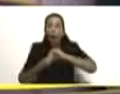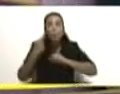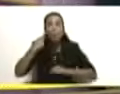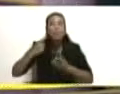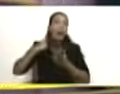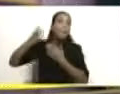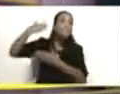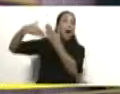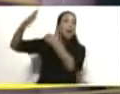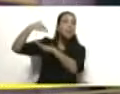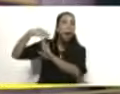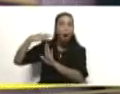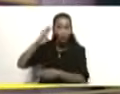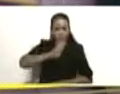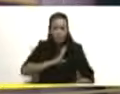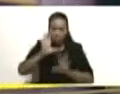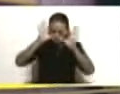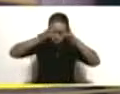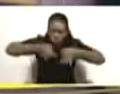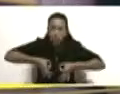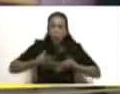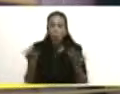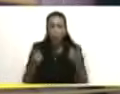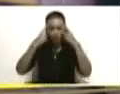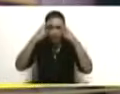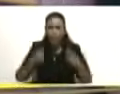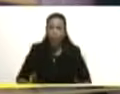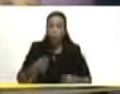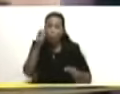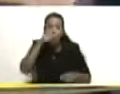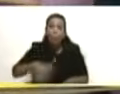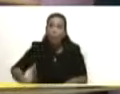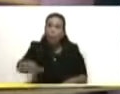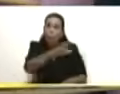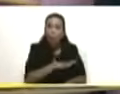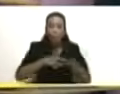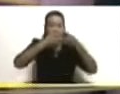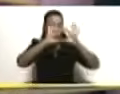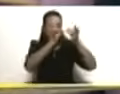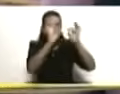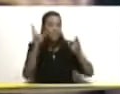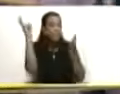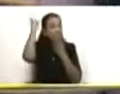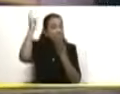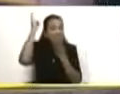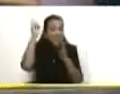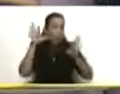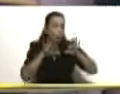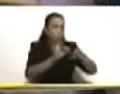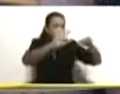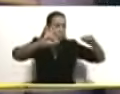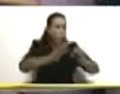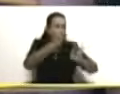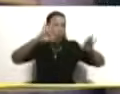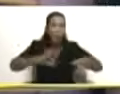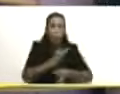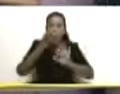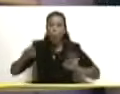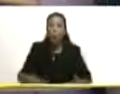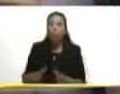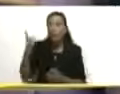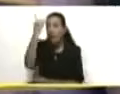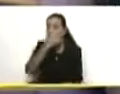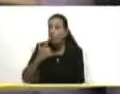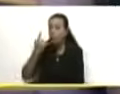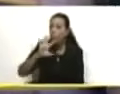mucho hacia la propiedad intelectual de lo que somos como pueblo, los tejidos indígenas, los tejidos afro, el sincretismo